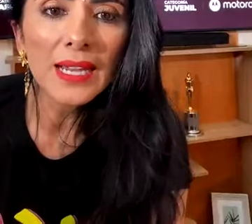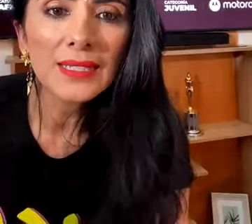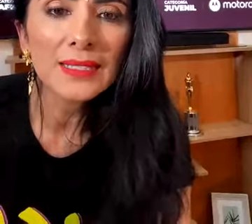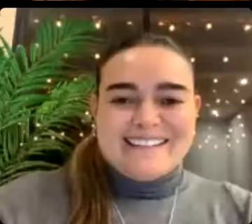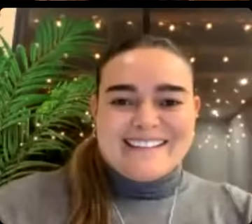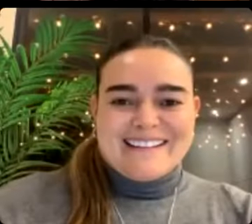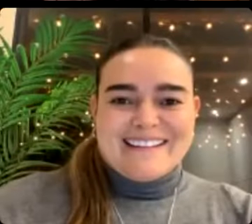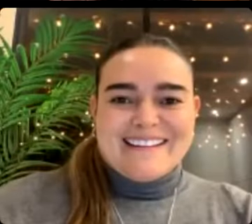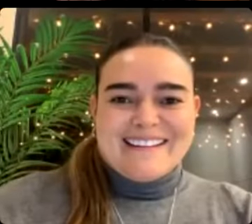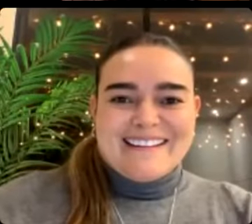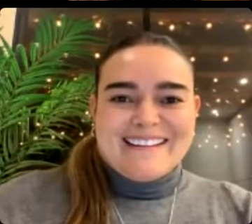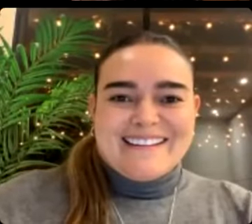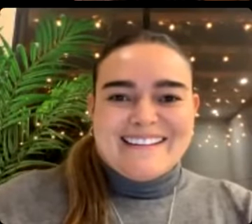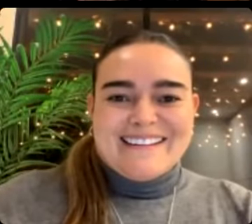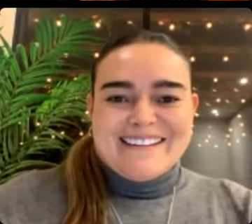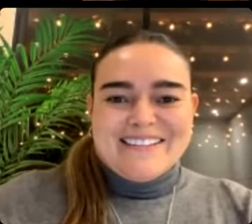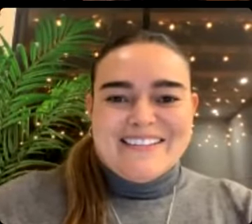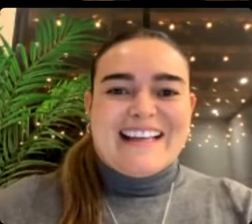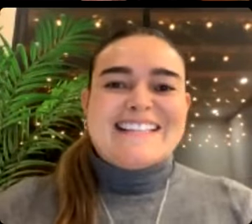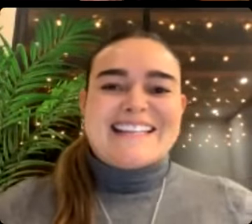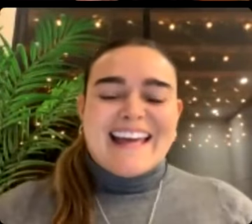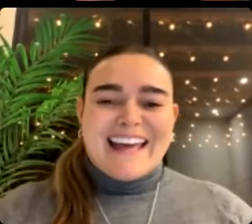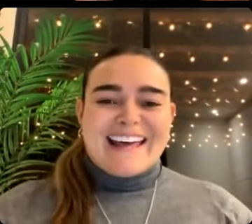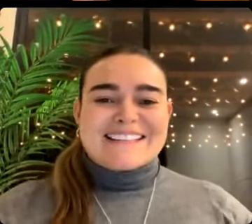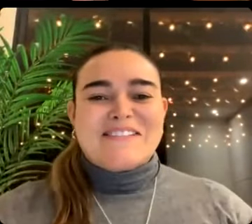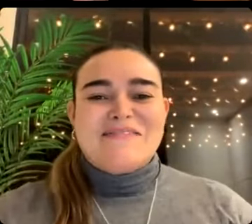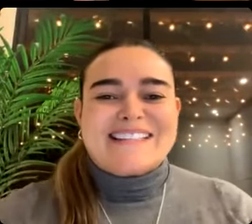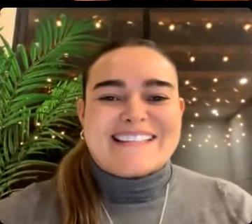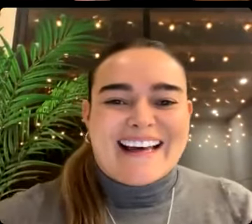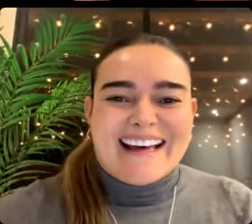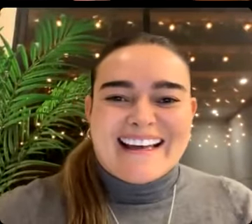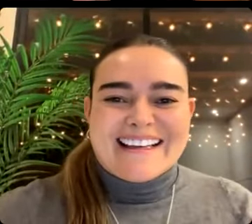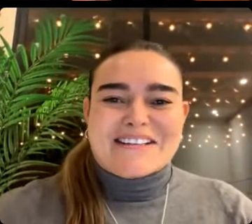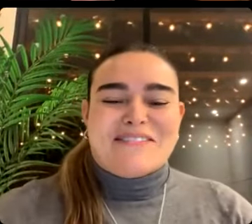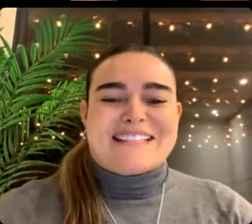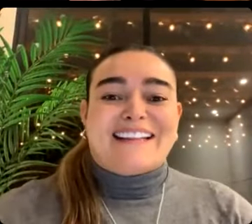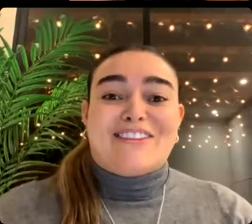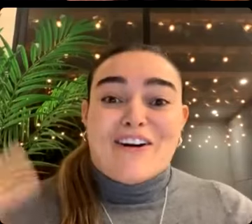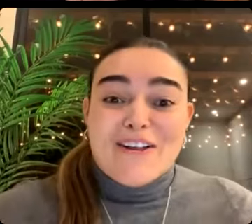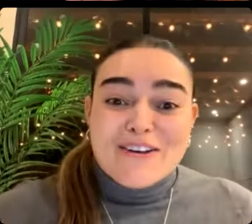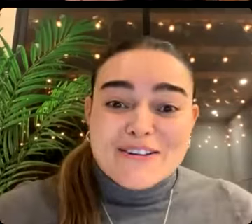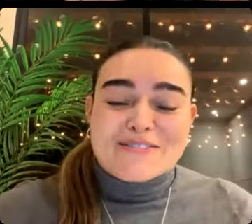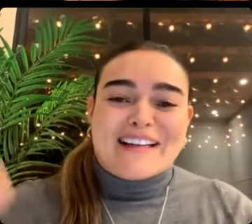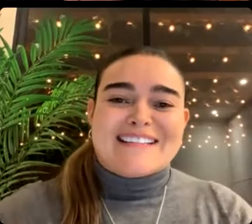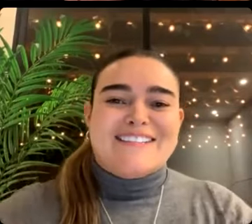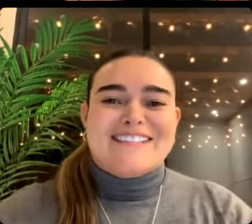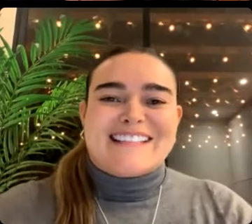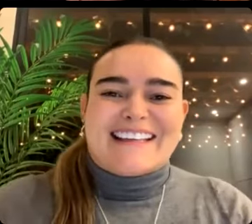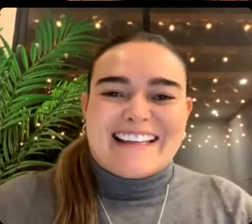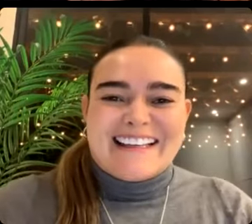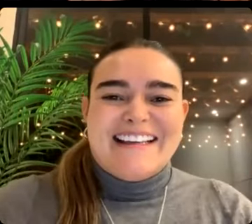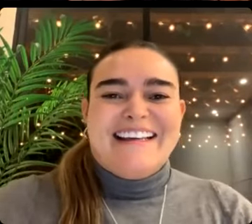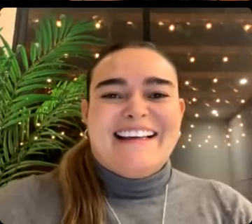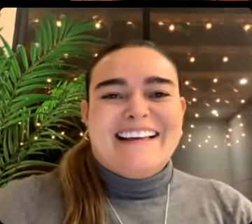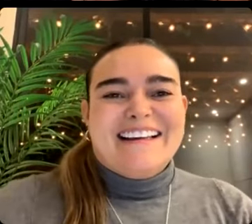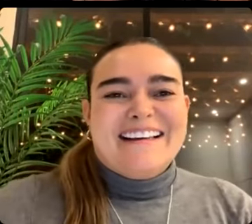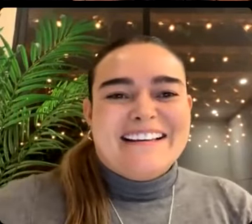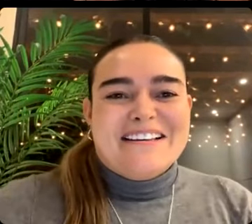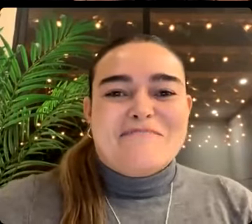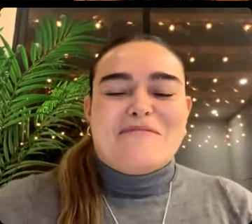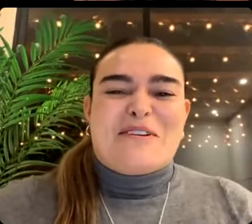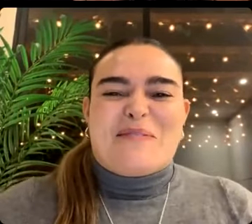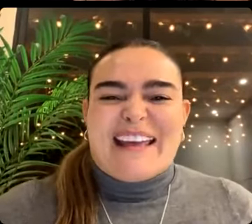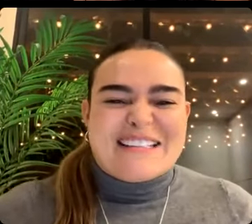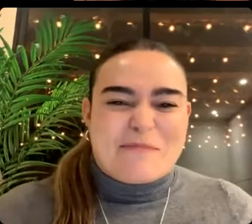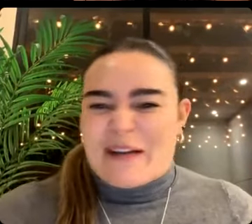Ya, aceptemos ya, Cata. ¡Qué hubo, Cata! ¿Cómo estás? ¿Cómo estás? Bien, ¿y tú? ¿Cómo